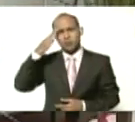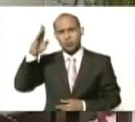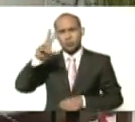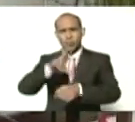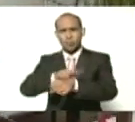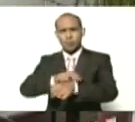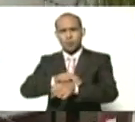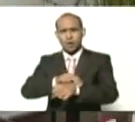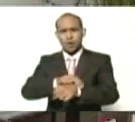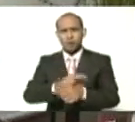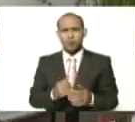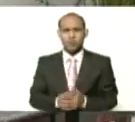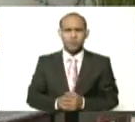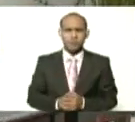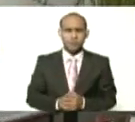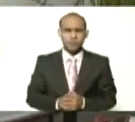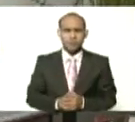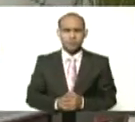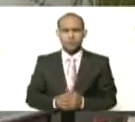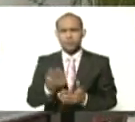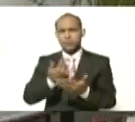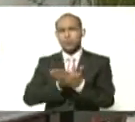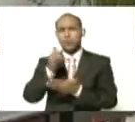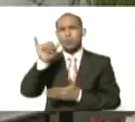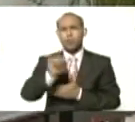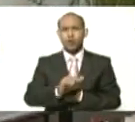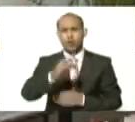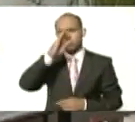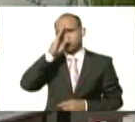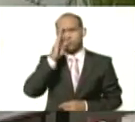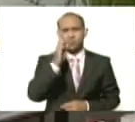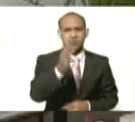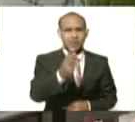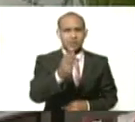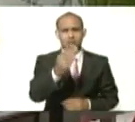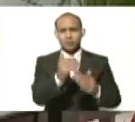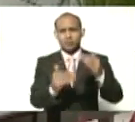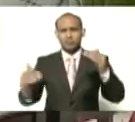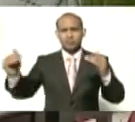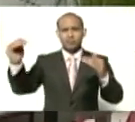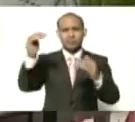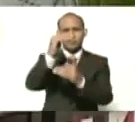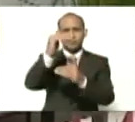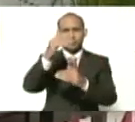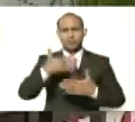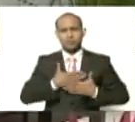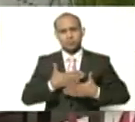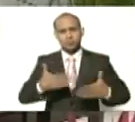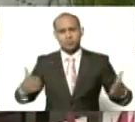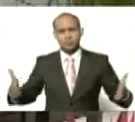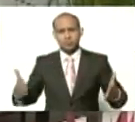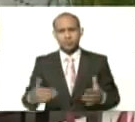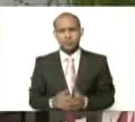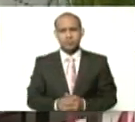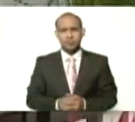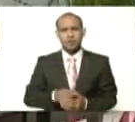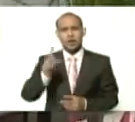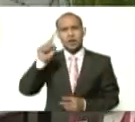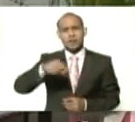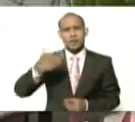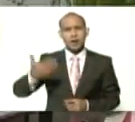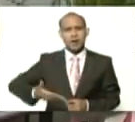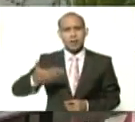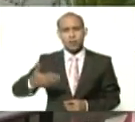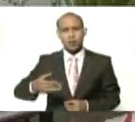el agroalimentario, con proyectos dirigidos a alcanzar la soberanía en esta esfera, así como